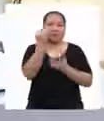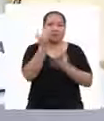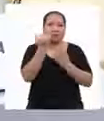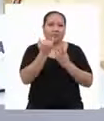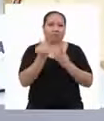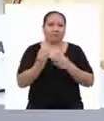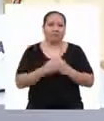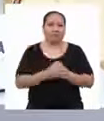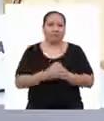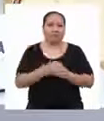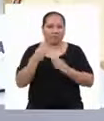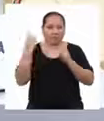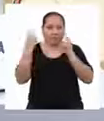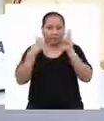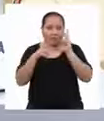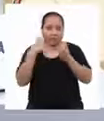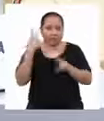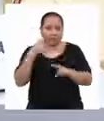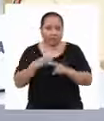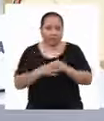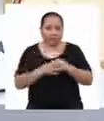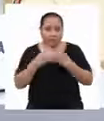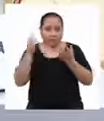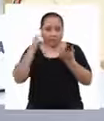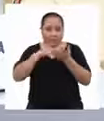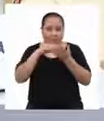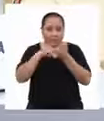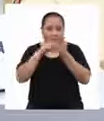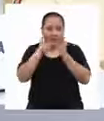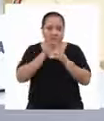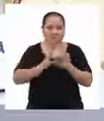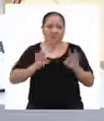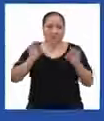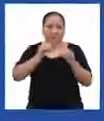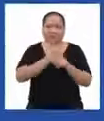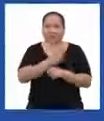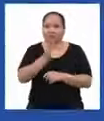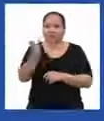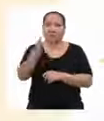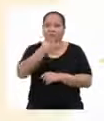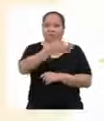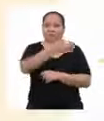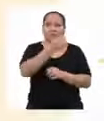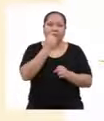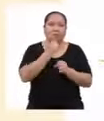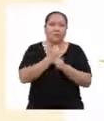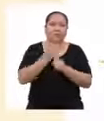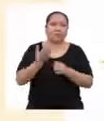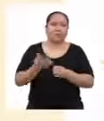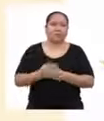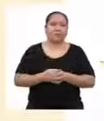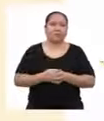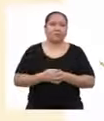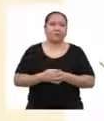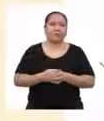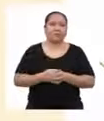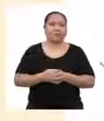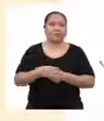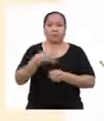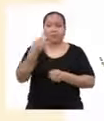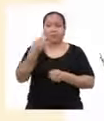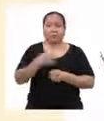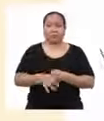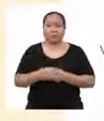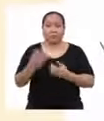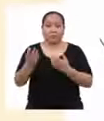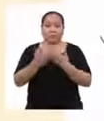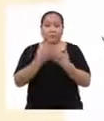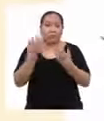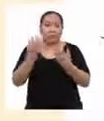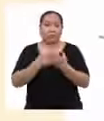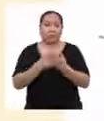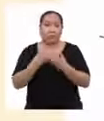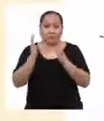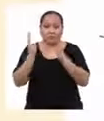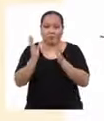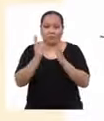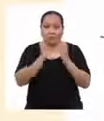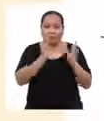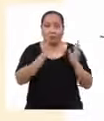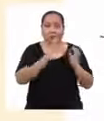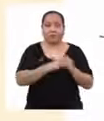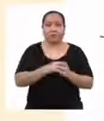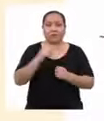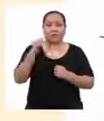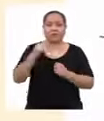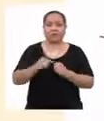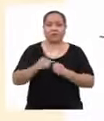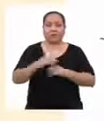gráfico para ver los principales motivos de desplazamiento. La verdad es muy sencillo de elaborar.